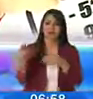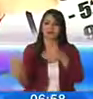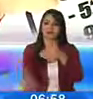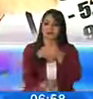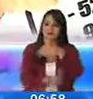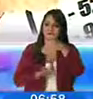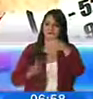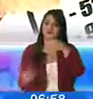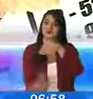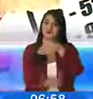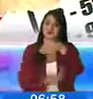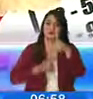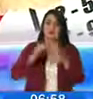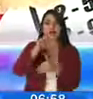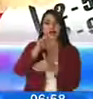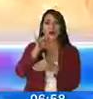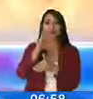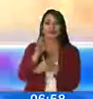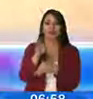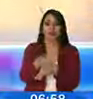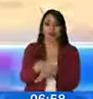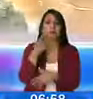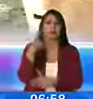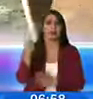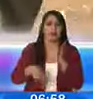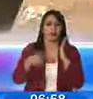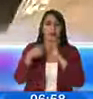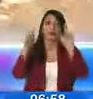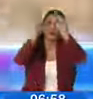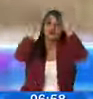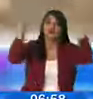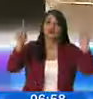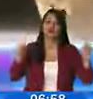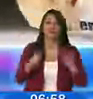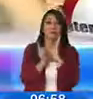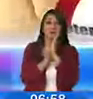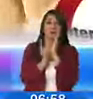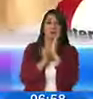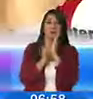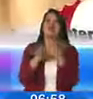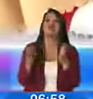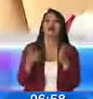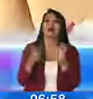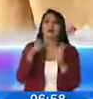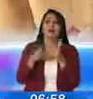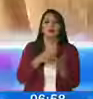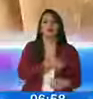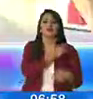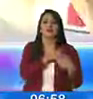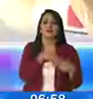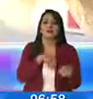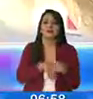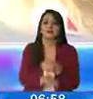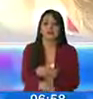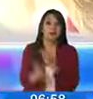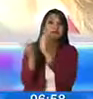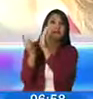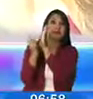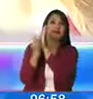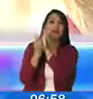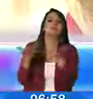aluminio, un elemento que utilizan estas personas para bloquear las alarmas de los almacenes que advierten cuando una prenda no ha sido